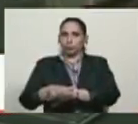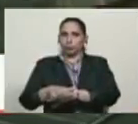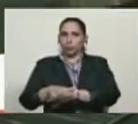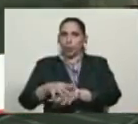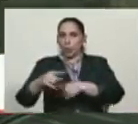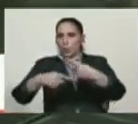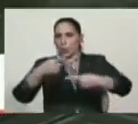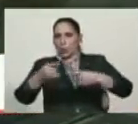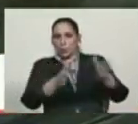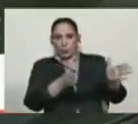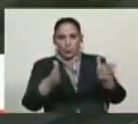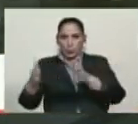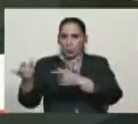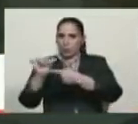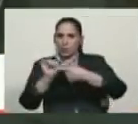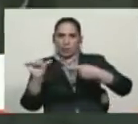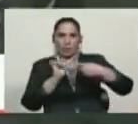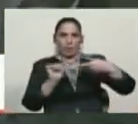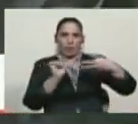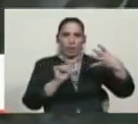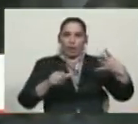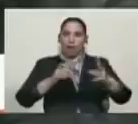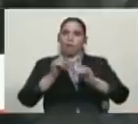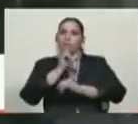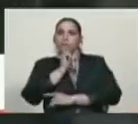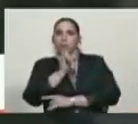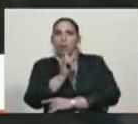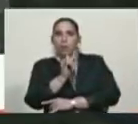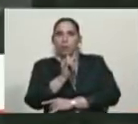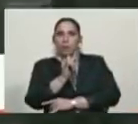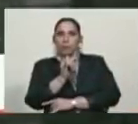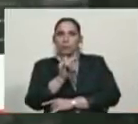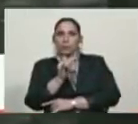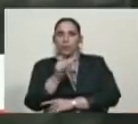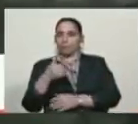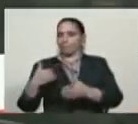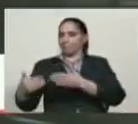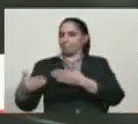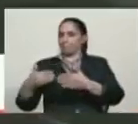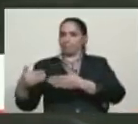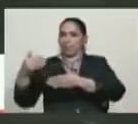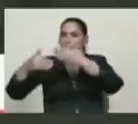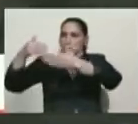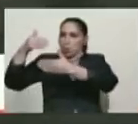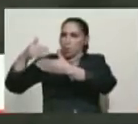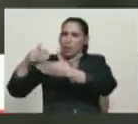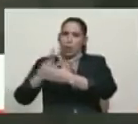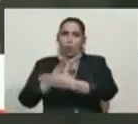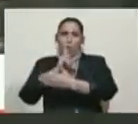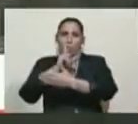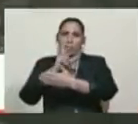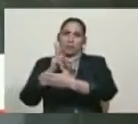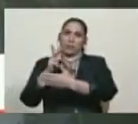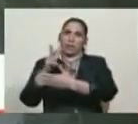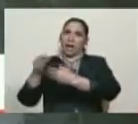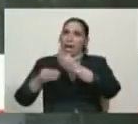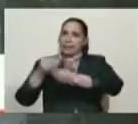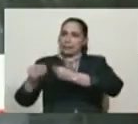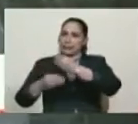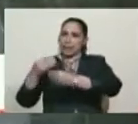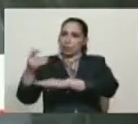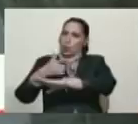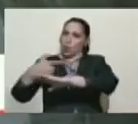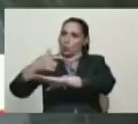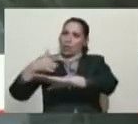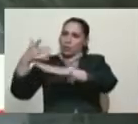semana y la próxima semana estaremos anunciando independientemente del bloqueo cruel que no está aplicando el gobierno de eeuu